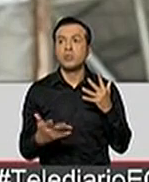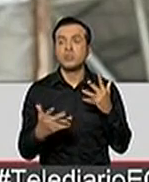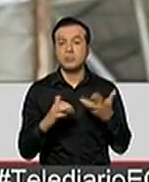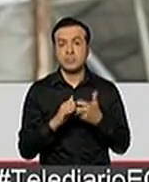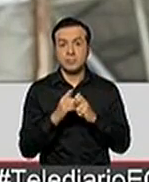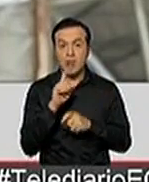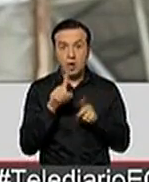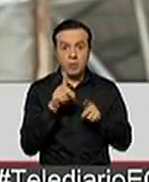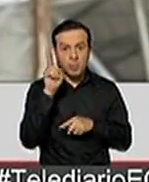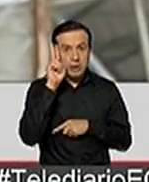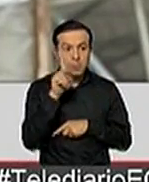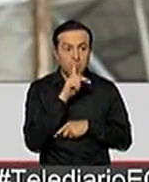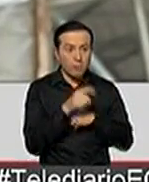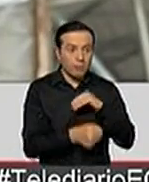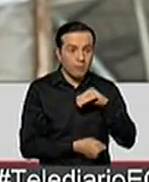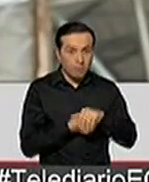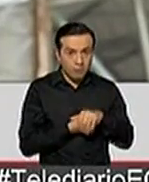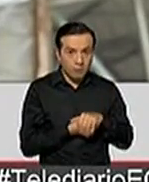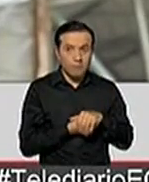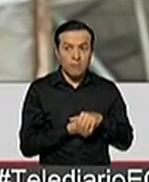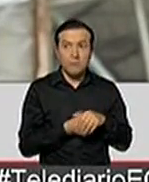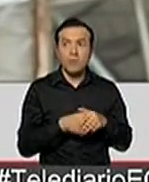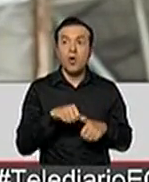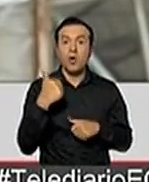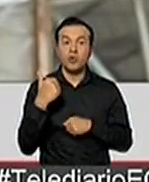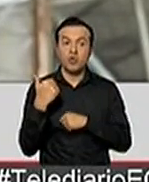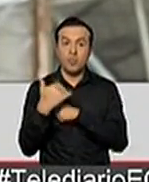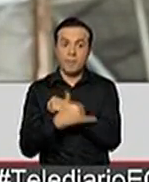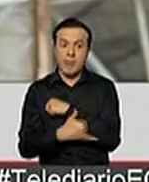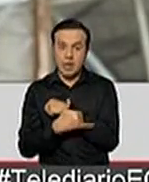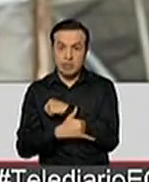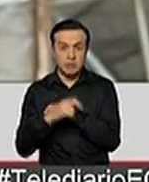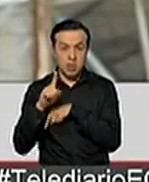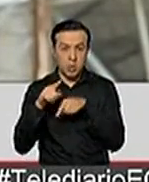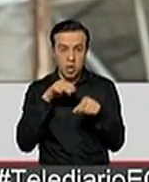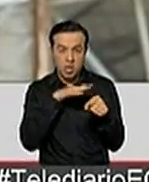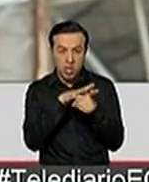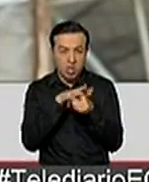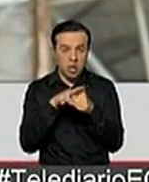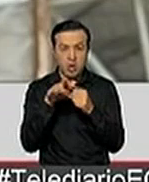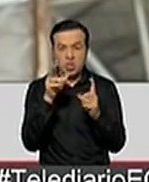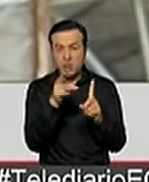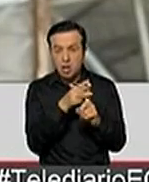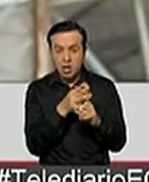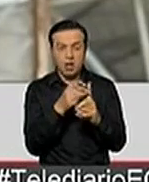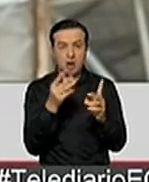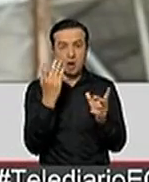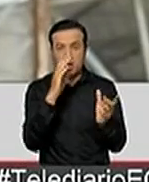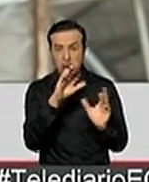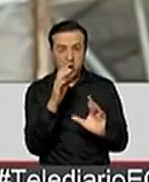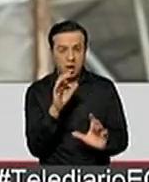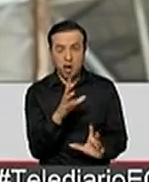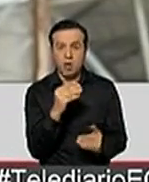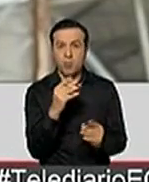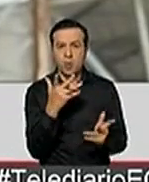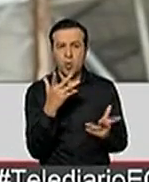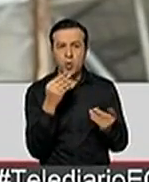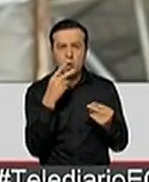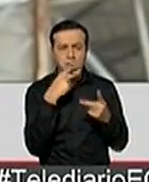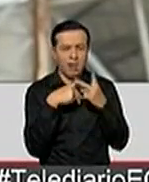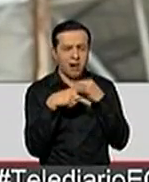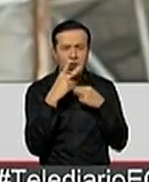clandestinidad y hasta desde otros gobiernos, guerras psicológicas y comunicacionales, con el objetivo de hacer de las